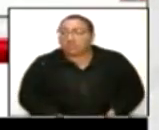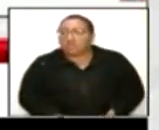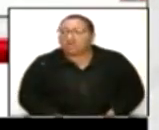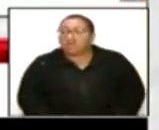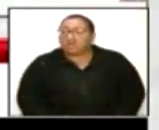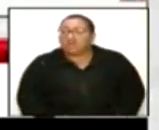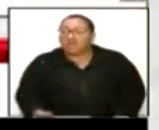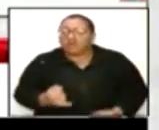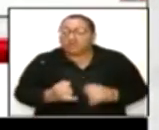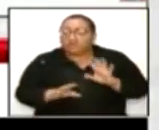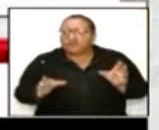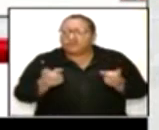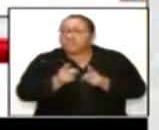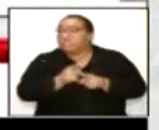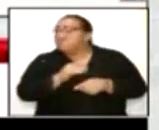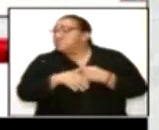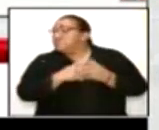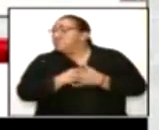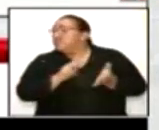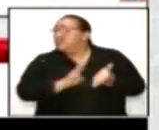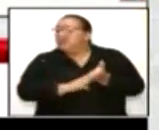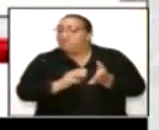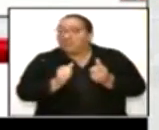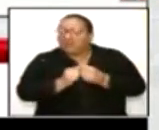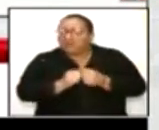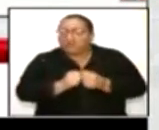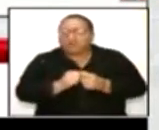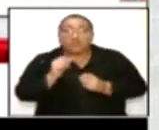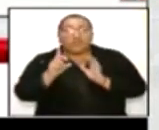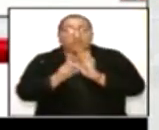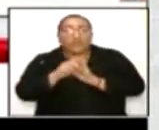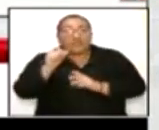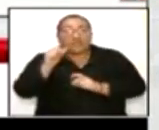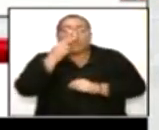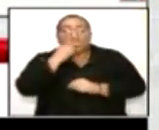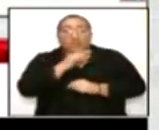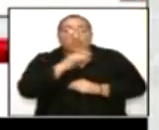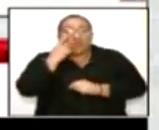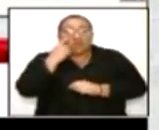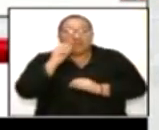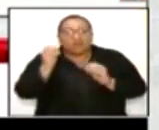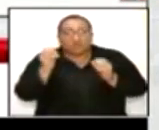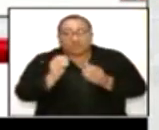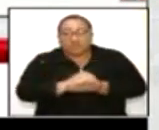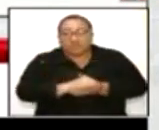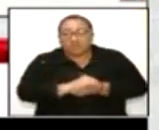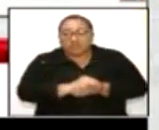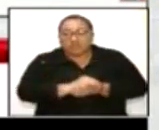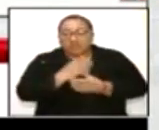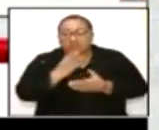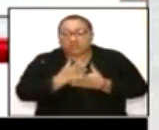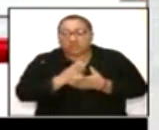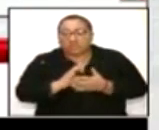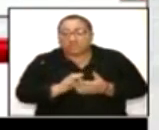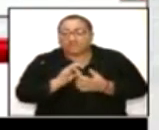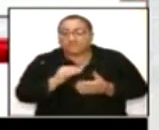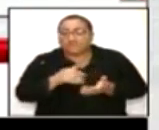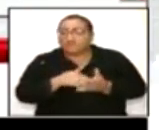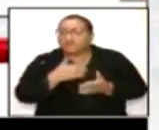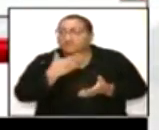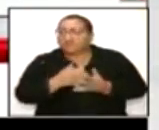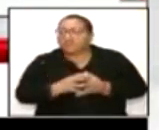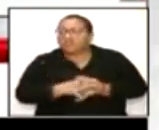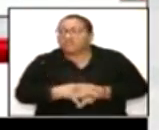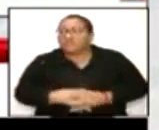mi intervención renovando el compromiso de la Defensoría del Pueblo en la defensa de los derechos de las niñas y adolescentes en situación de especial